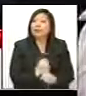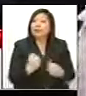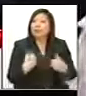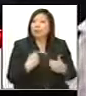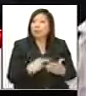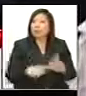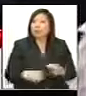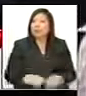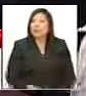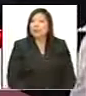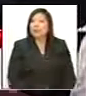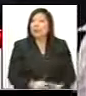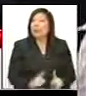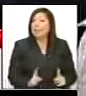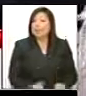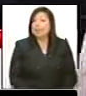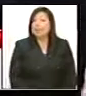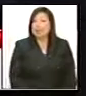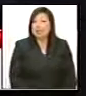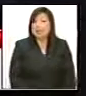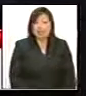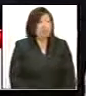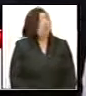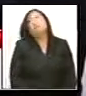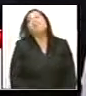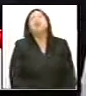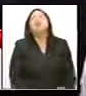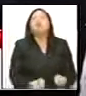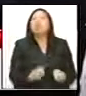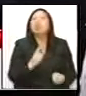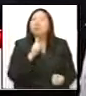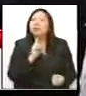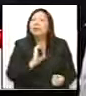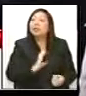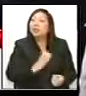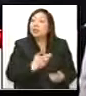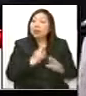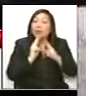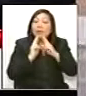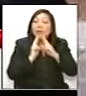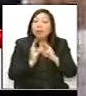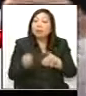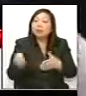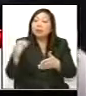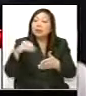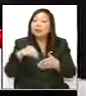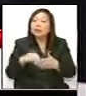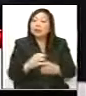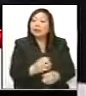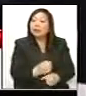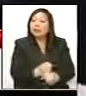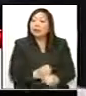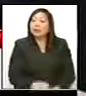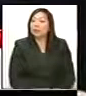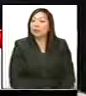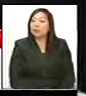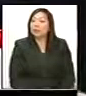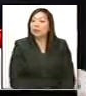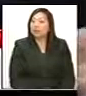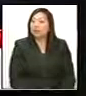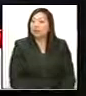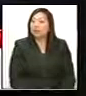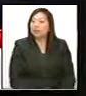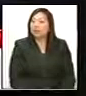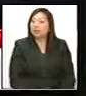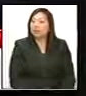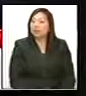hacer. Pero, sin embargo, como Estado tenemos que dar una respuesta integral y sostenible. Por ejemplo, la doctora